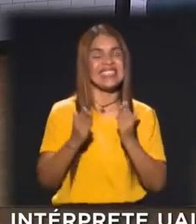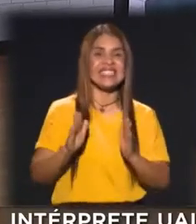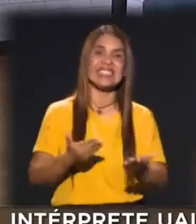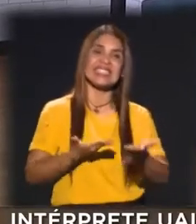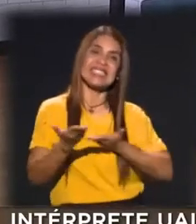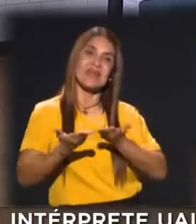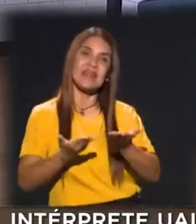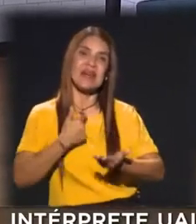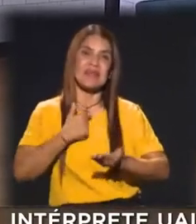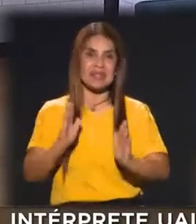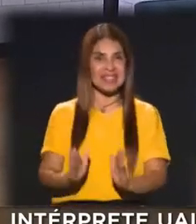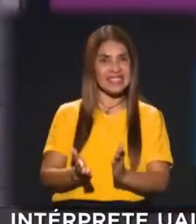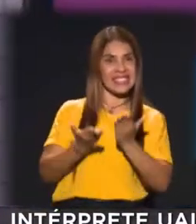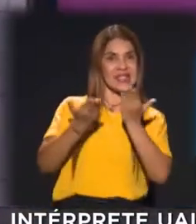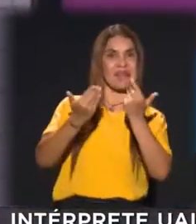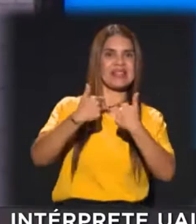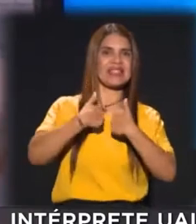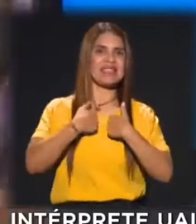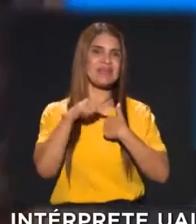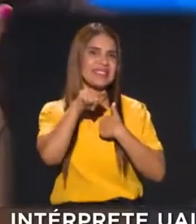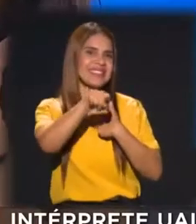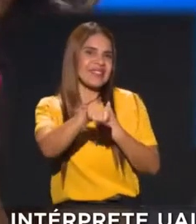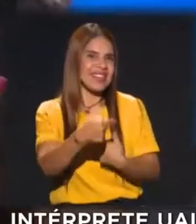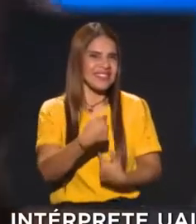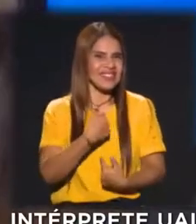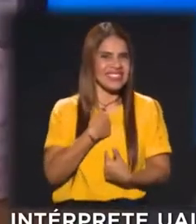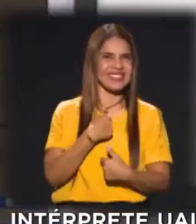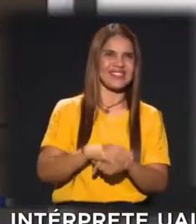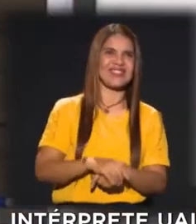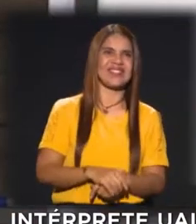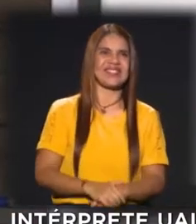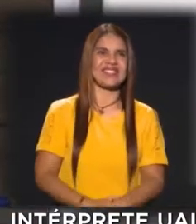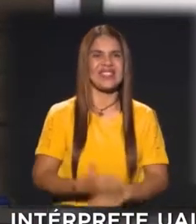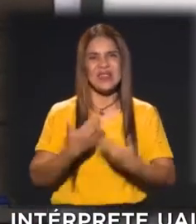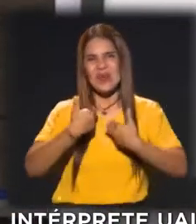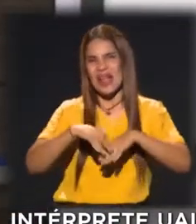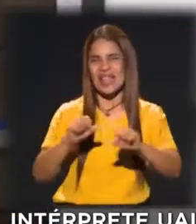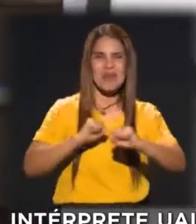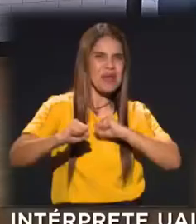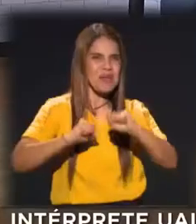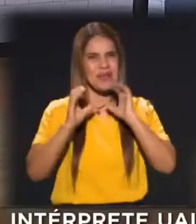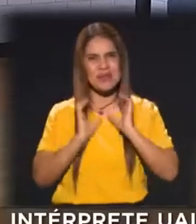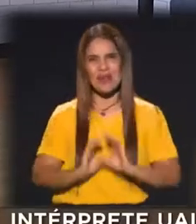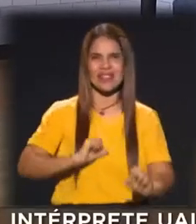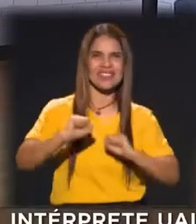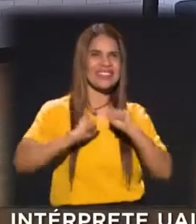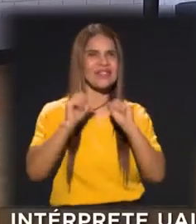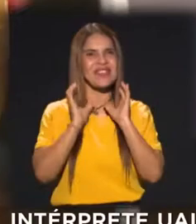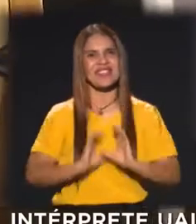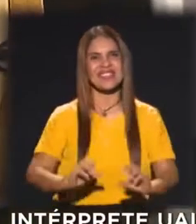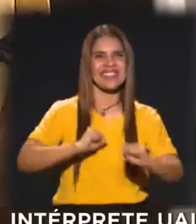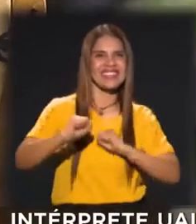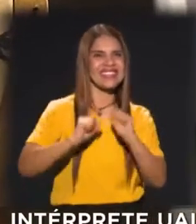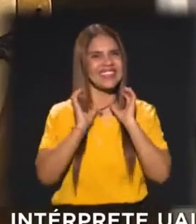a ti, me sirve a mí. Te sirve a ti, me sirve a mí. Y ahorita, cualquier movimiento, movimiento corporal, cualquier movimiento, movimiento